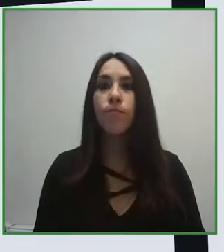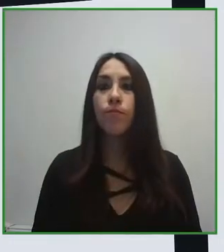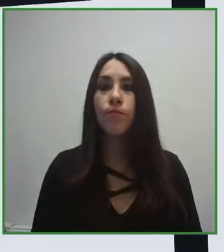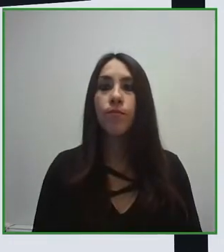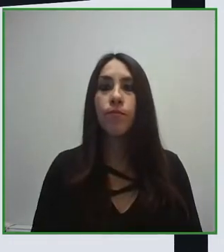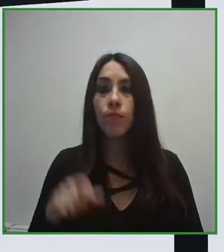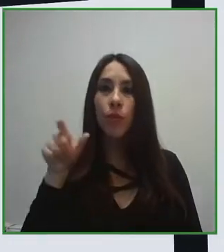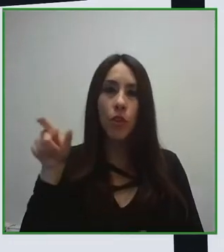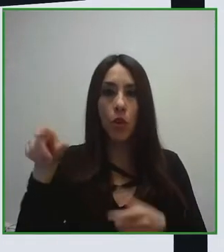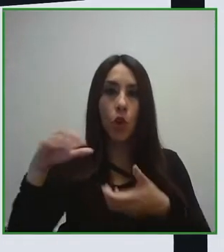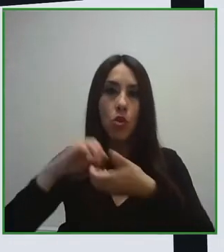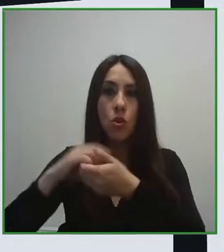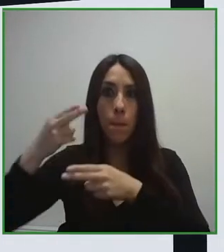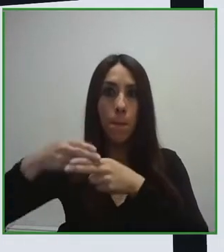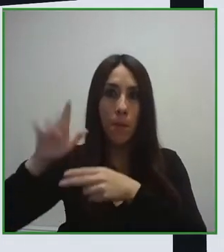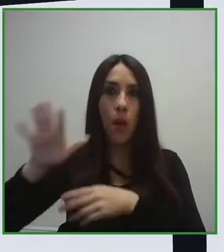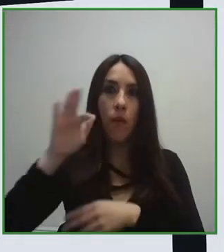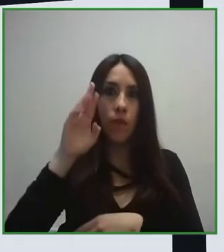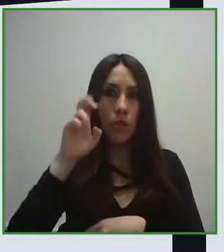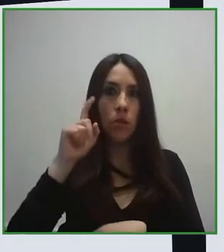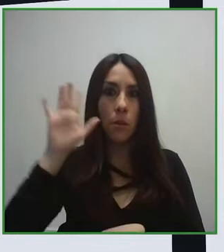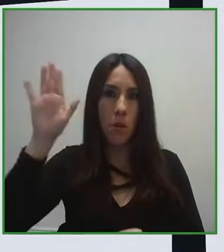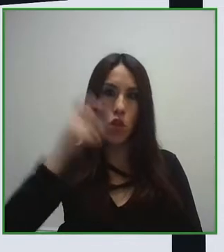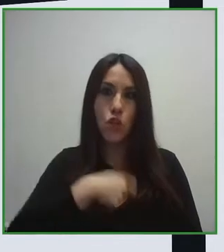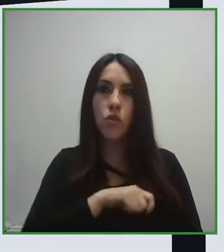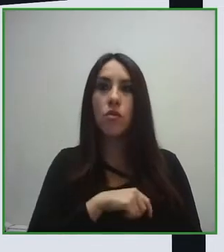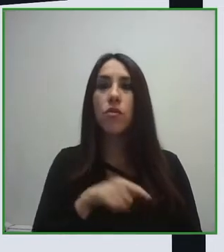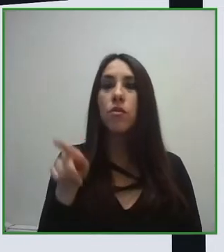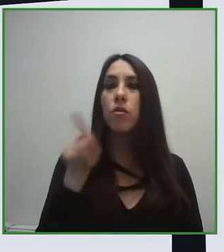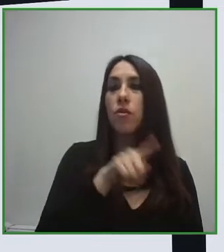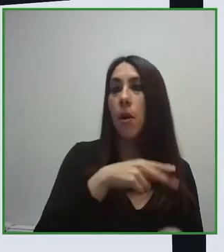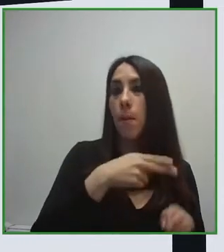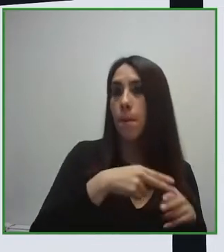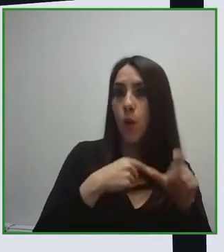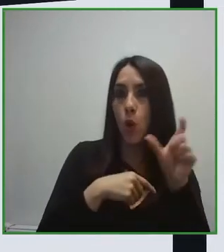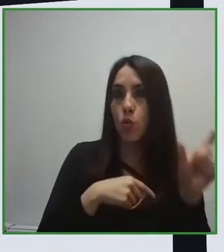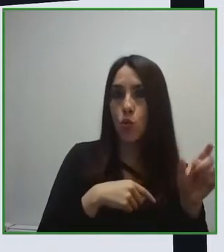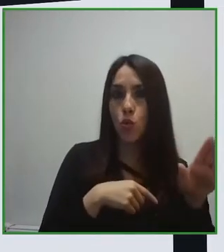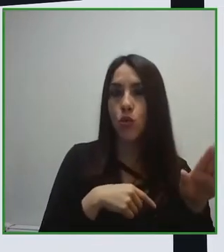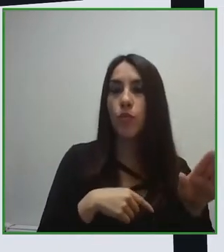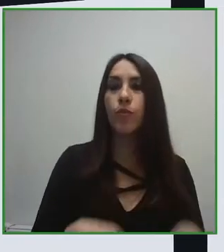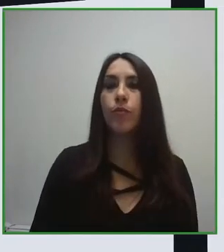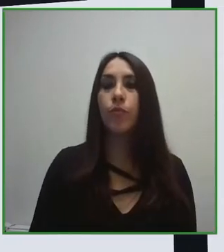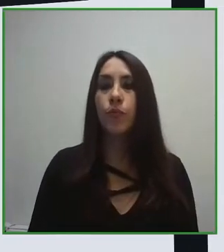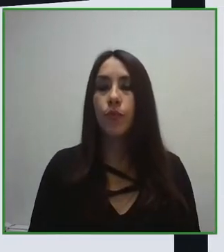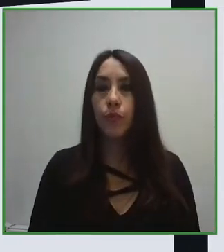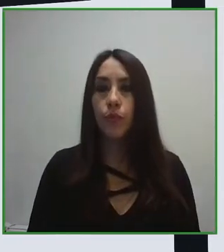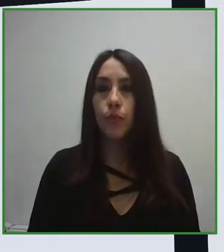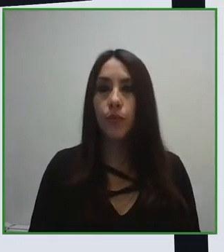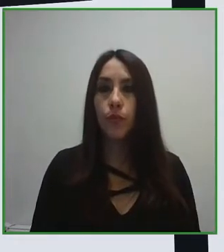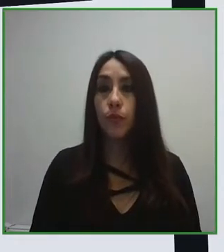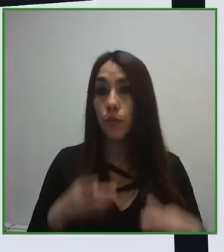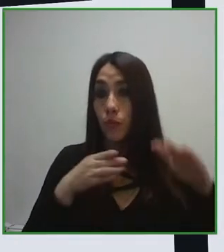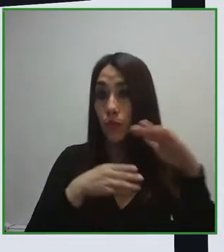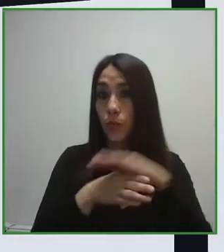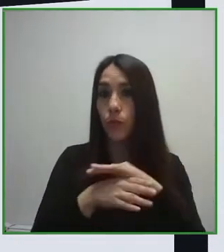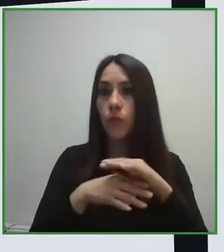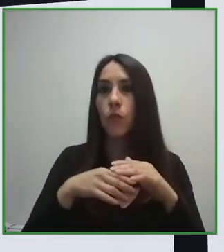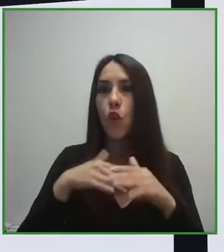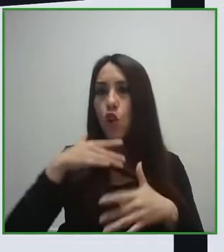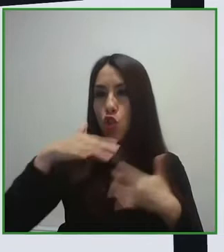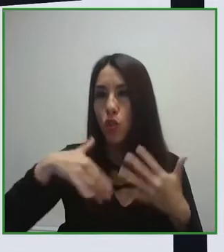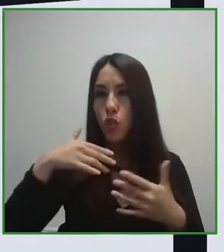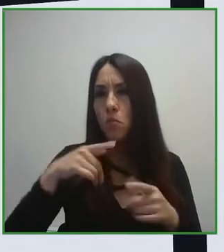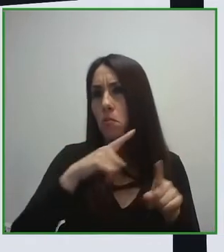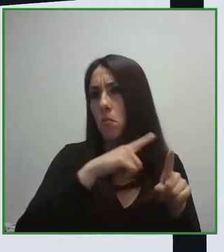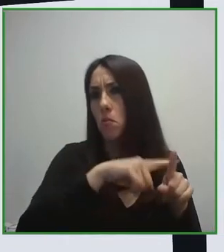Diversidad. Paloma Cid, de la Dirección de Accesibilidad Universal de Fundación 11. Y por último, Williams Cuevas, de